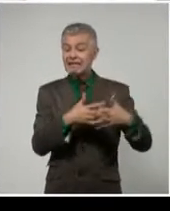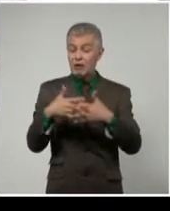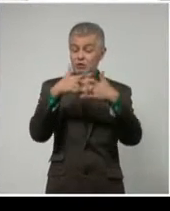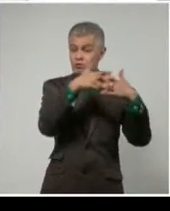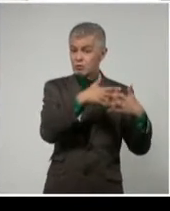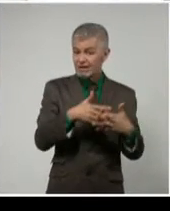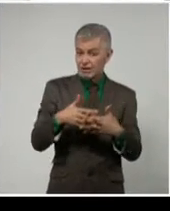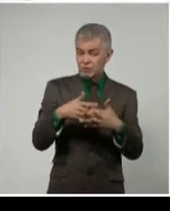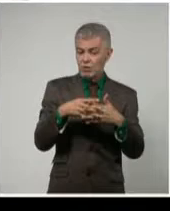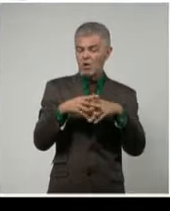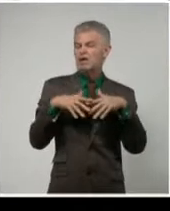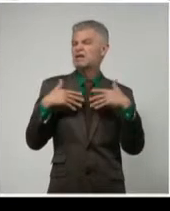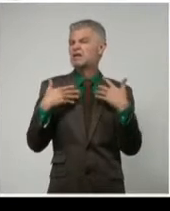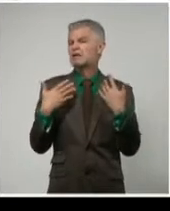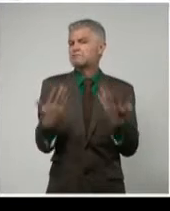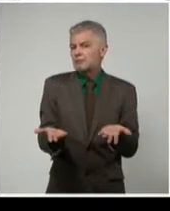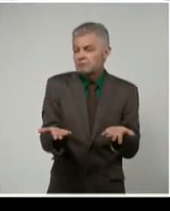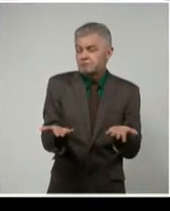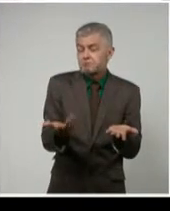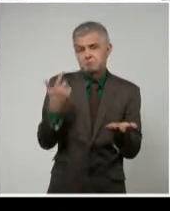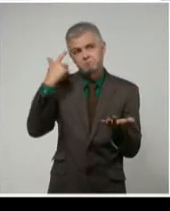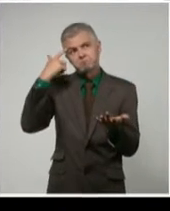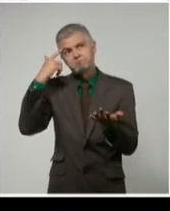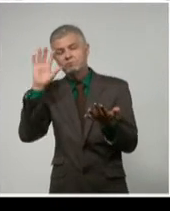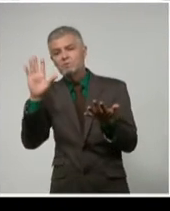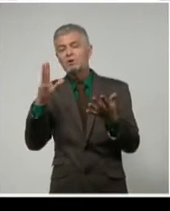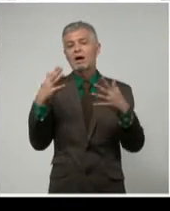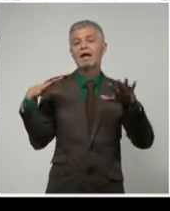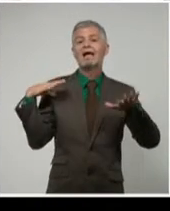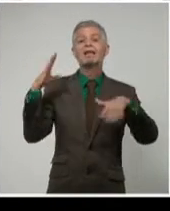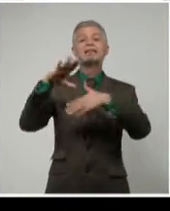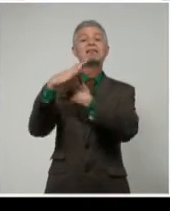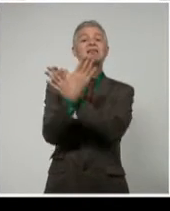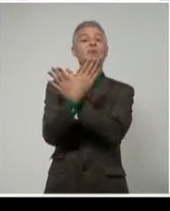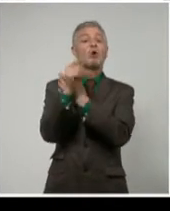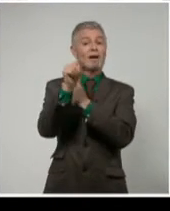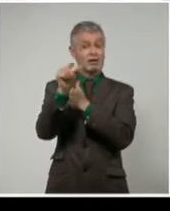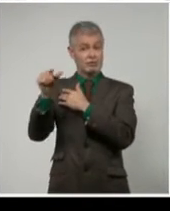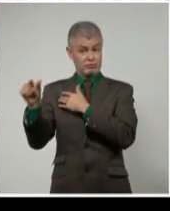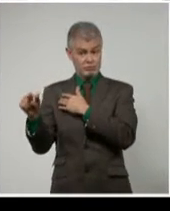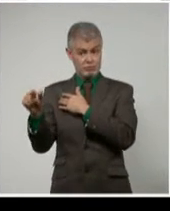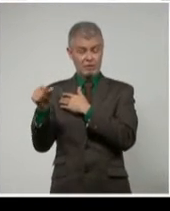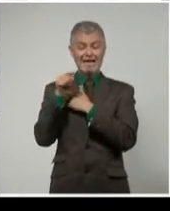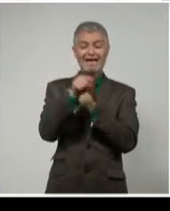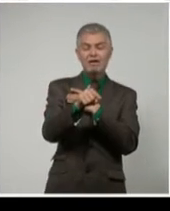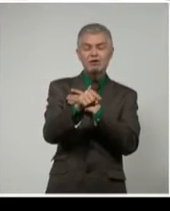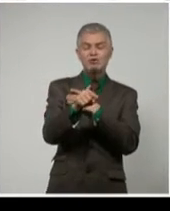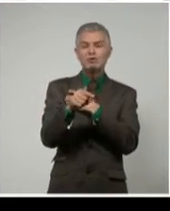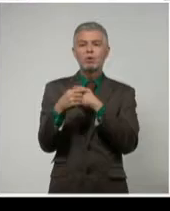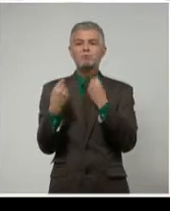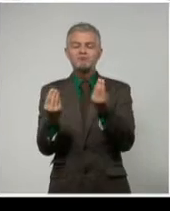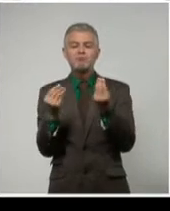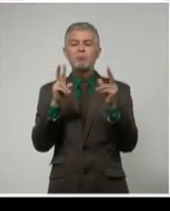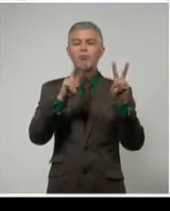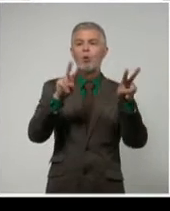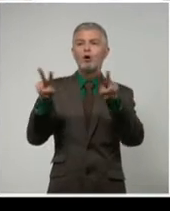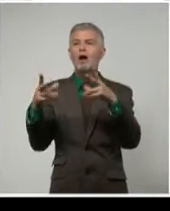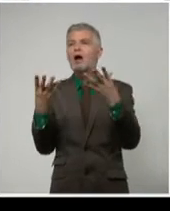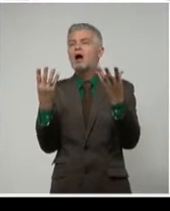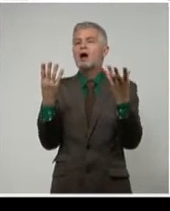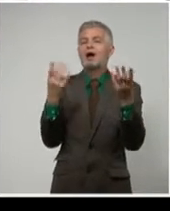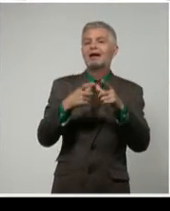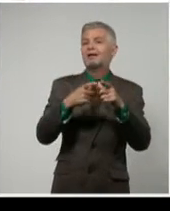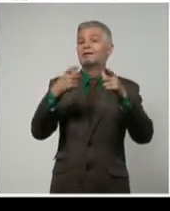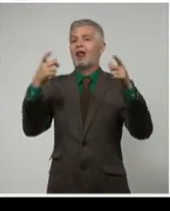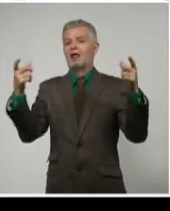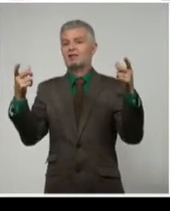de lo que le pasó supuestamente a sus diplomáticos, hizo necesario crear un espectro de búsqueda muy grande. Y